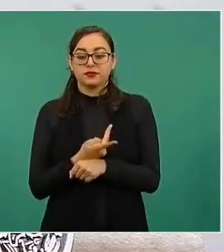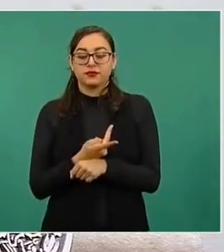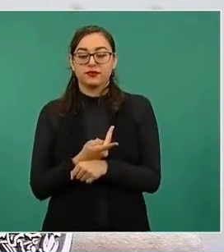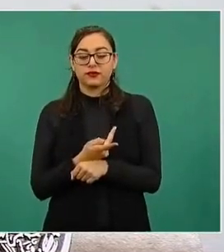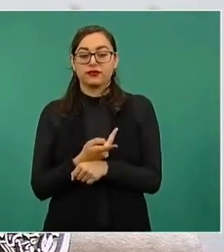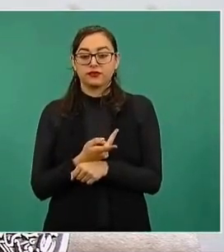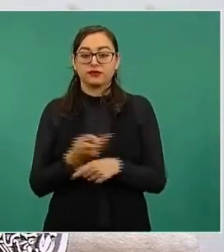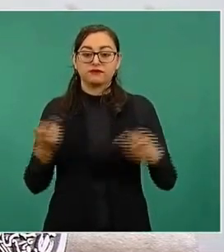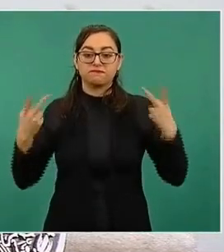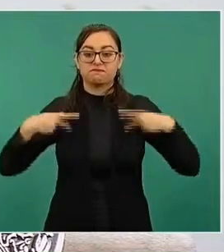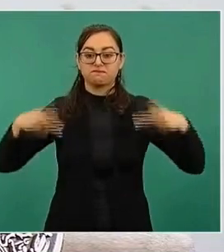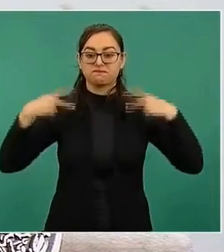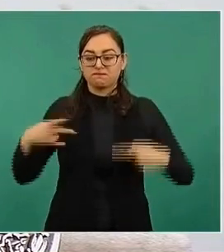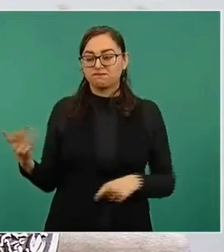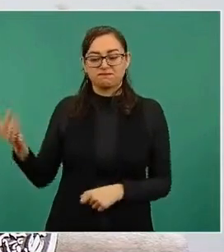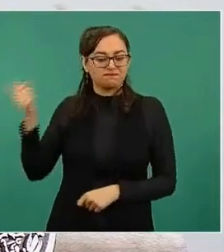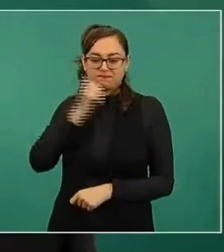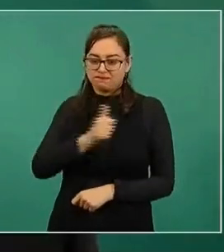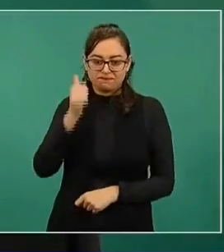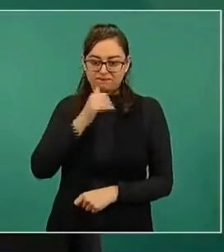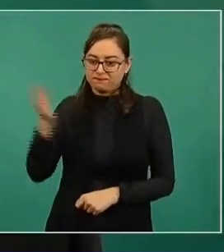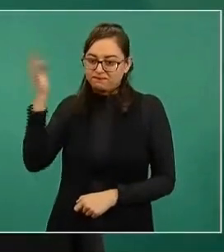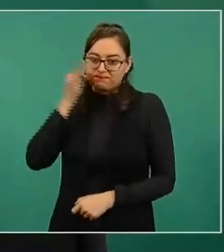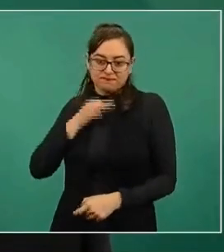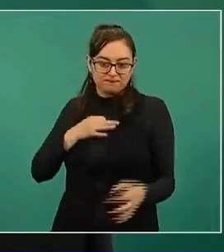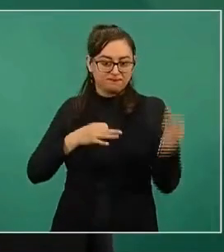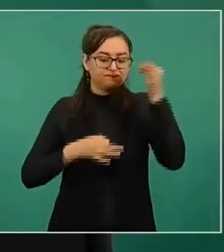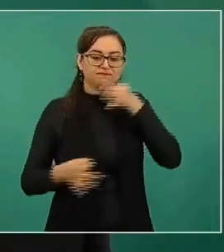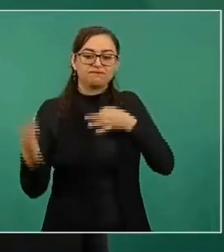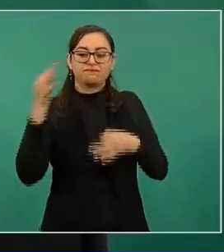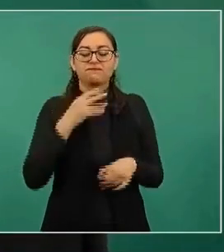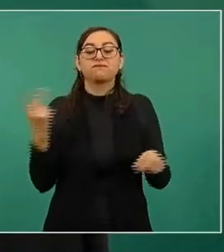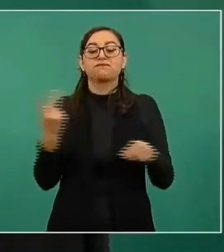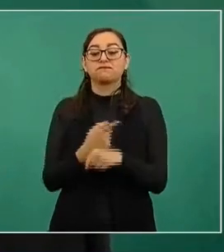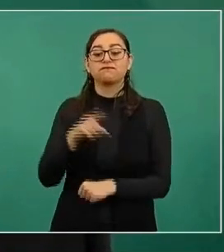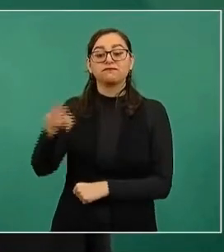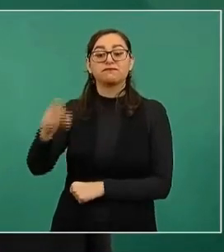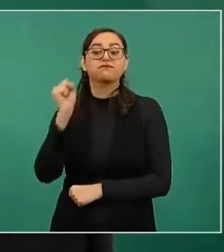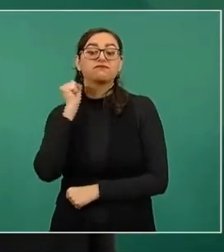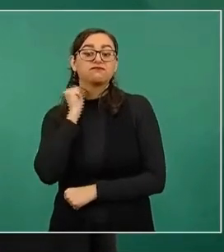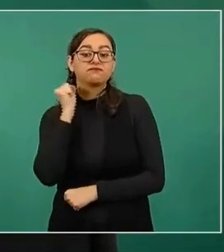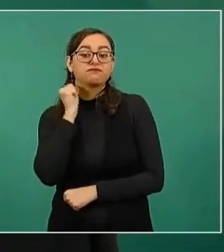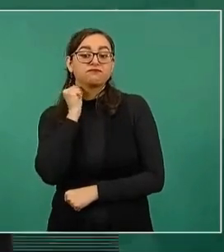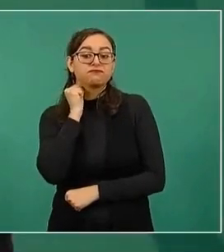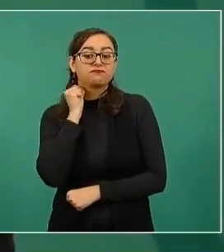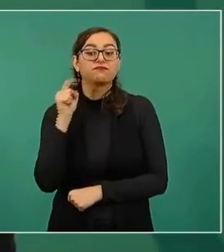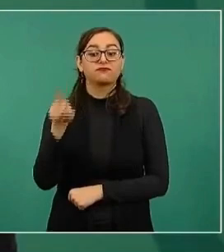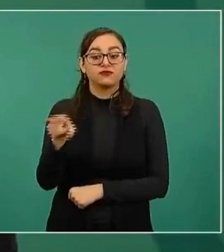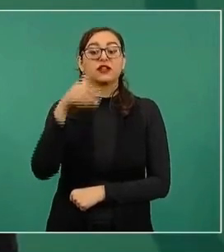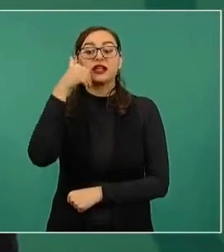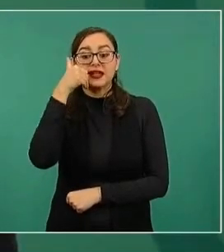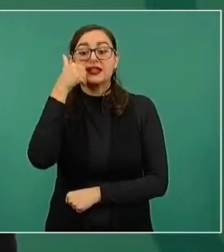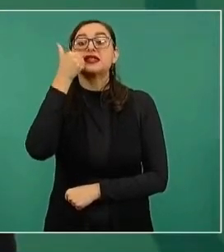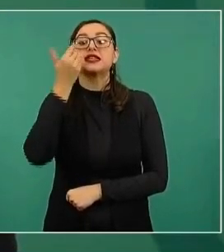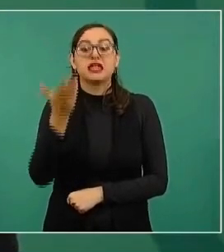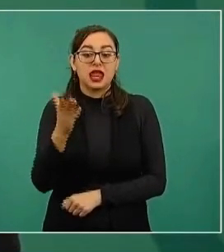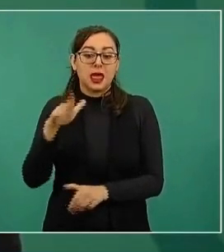me informa la gente de todo lo que pasa. Y este senador es uno de los que aspira a ser